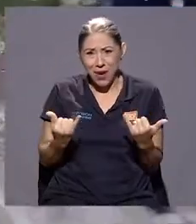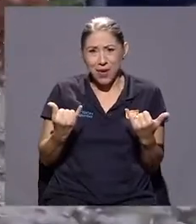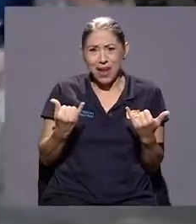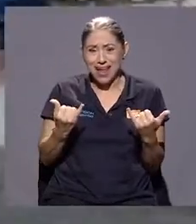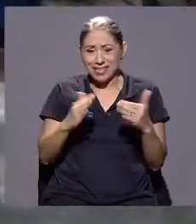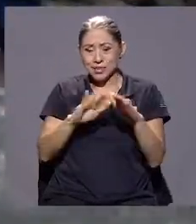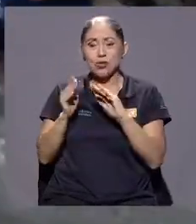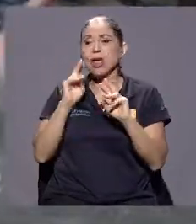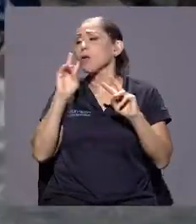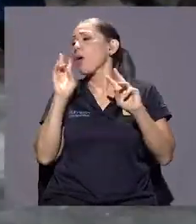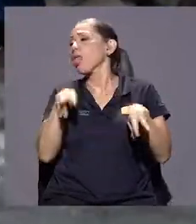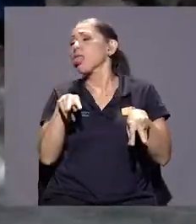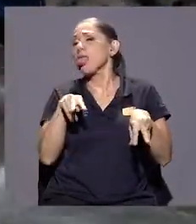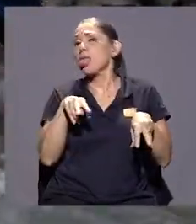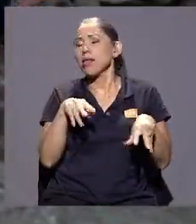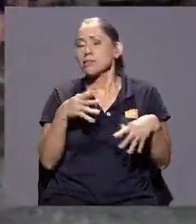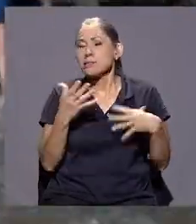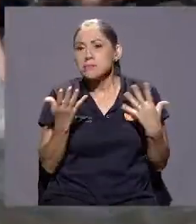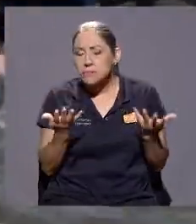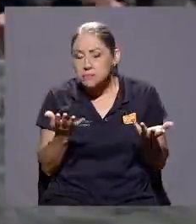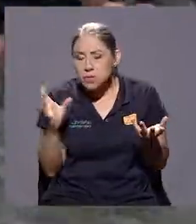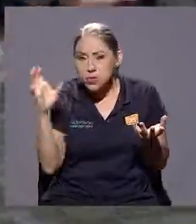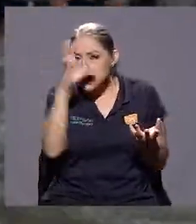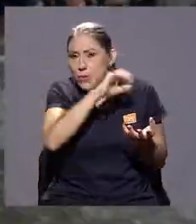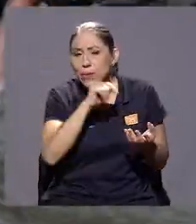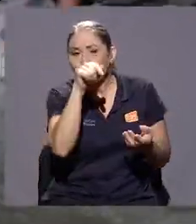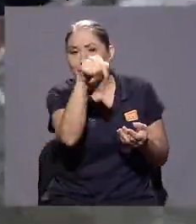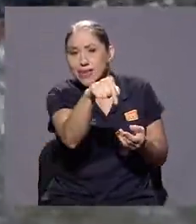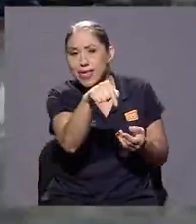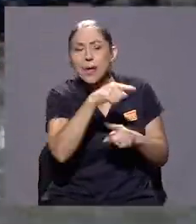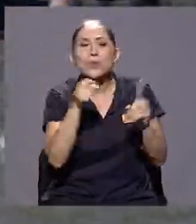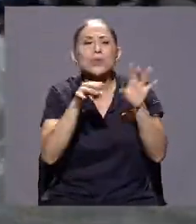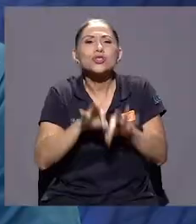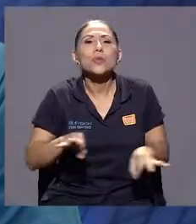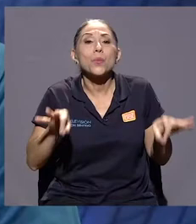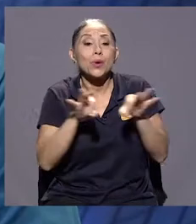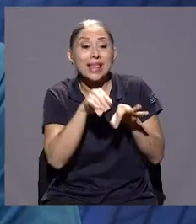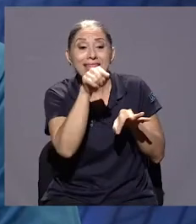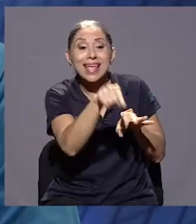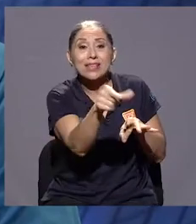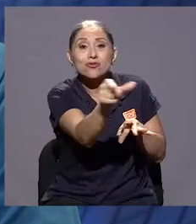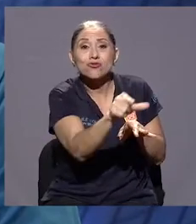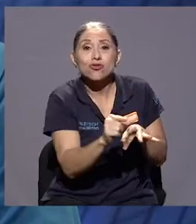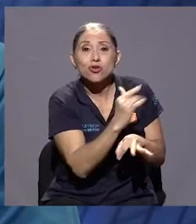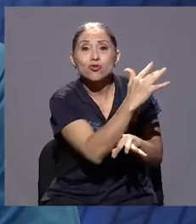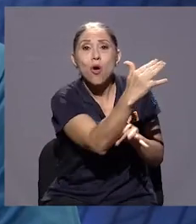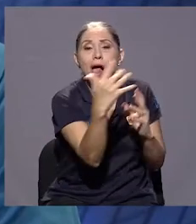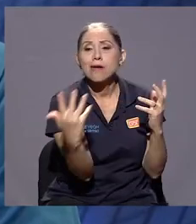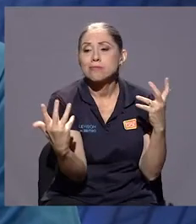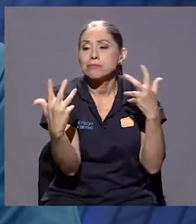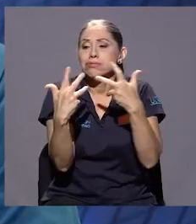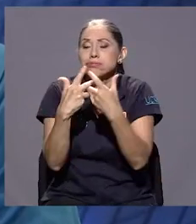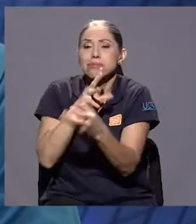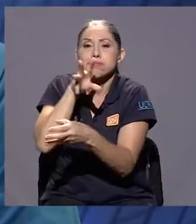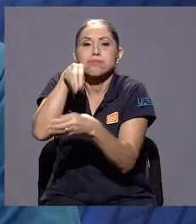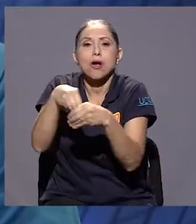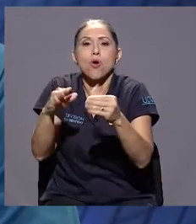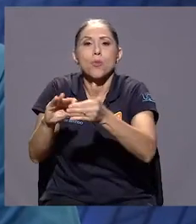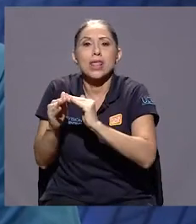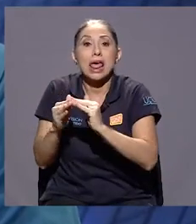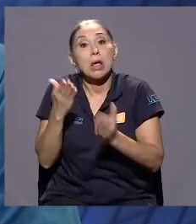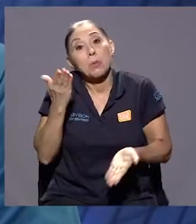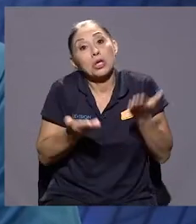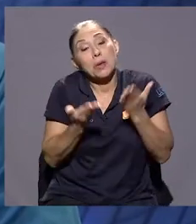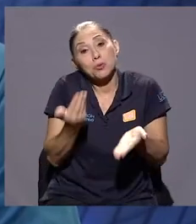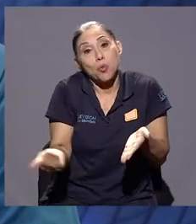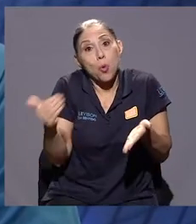es importante que una otra manera estos espacios estén integrados a las comunidades porque pueden recuperar un río y poder recuperar su agua pueden recuperar su